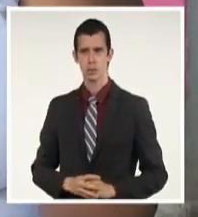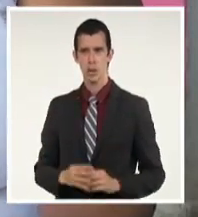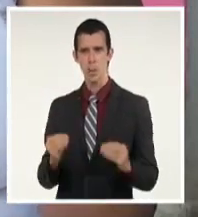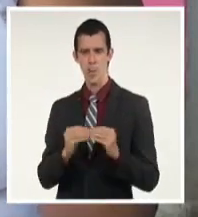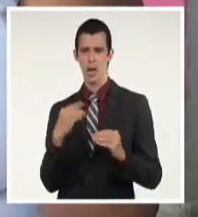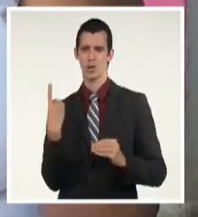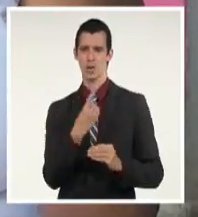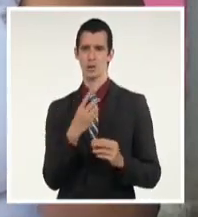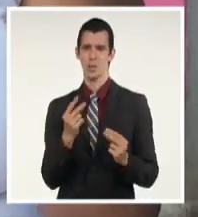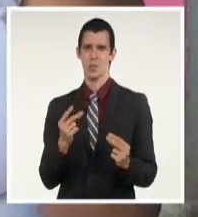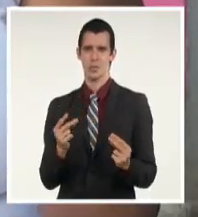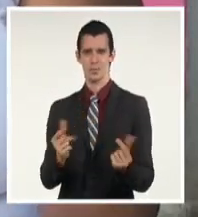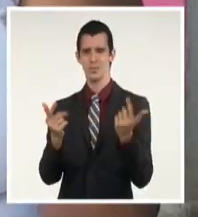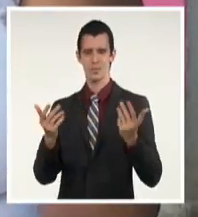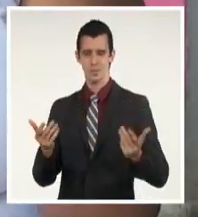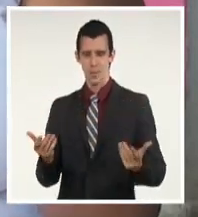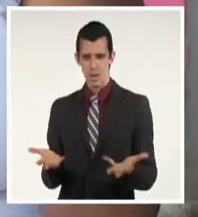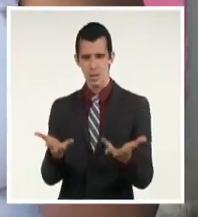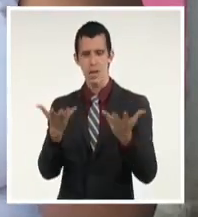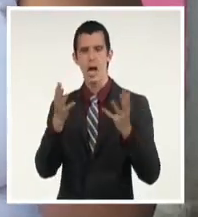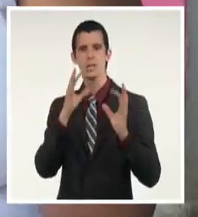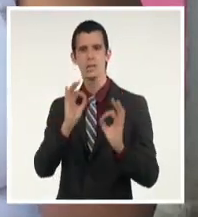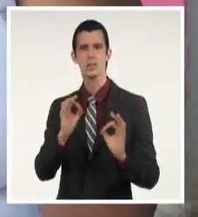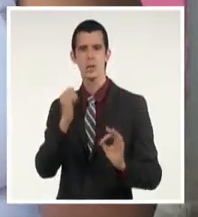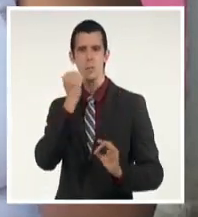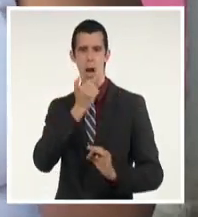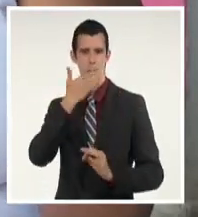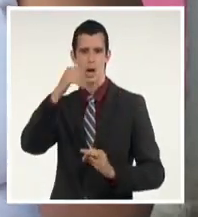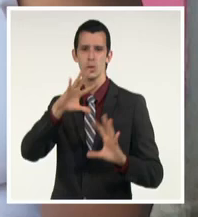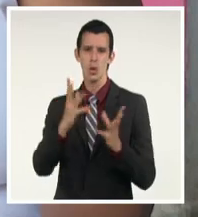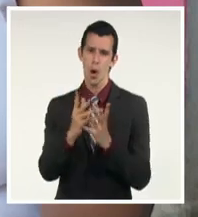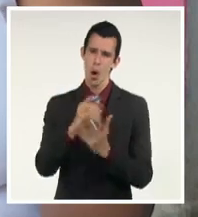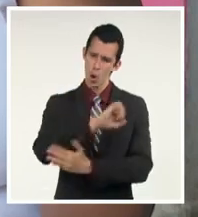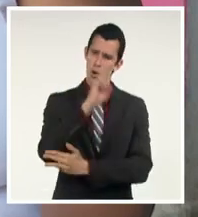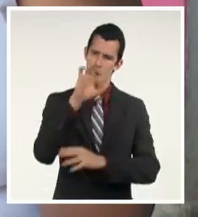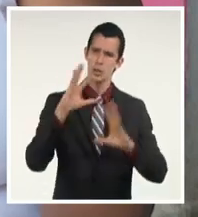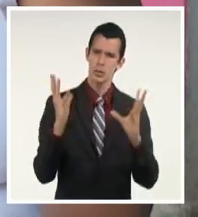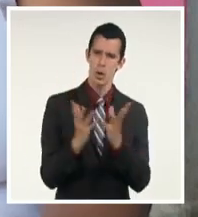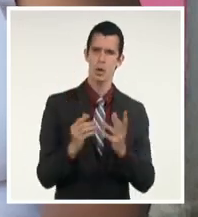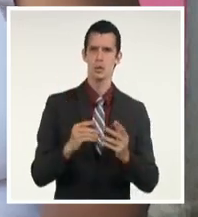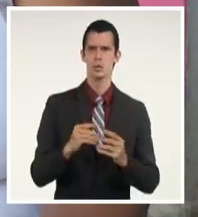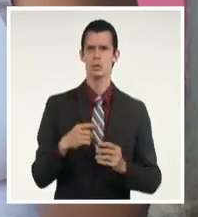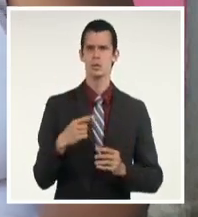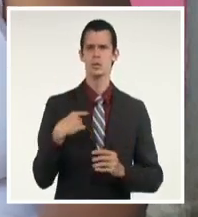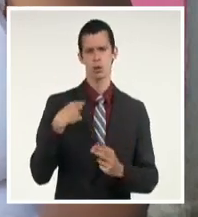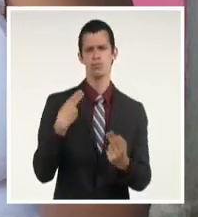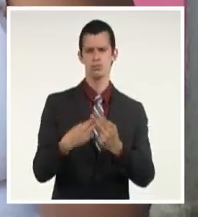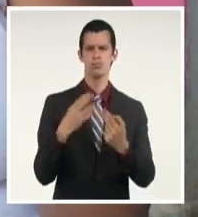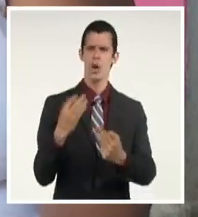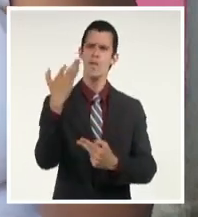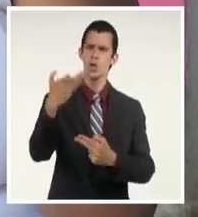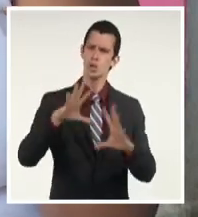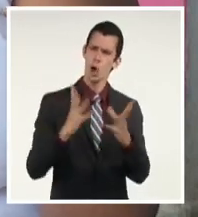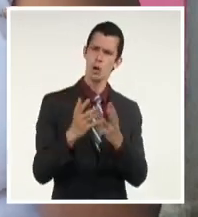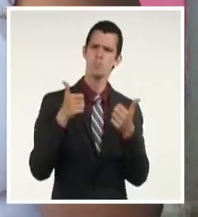para que las cosas nos salgan bien. Y nos van a salir bien. ¿Tú sabes por qué? Porque le vamos a poner